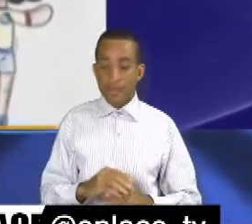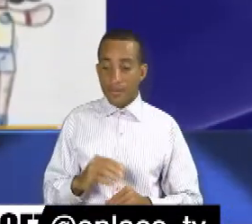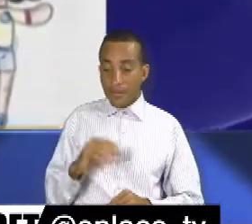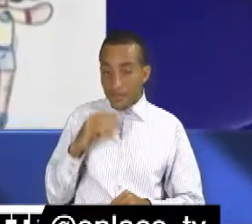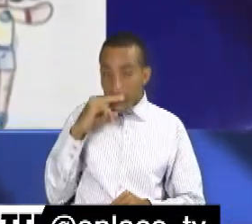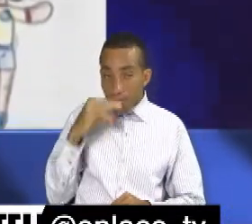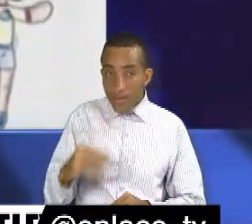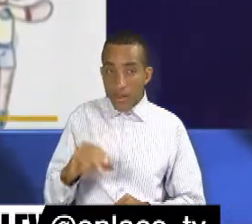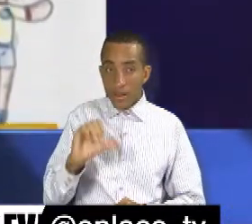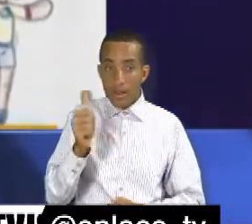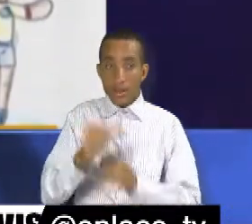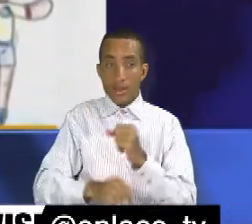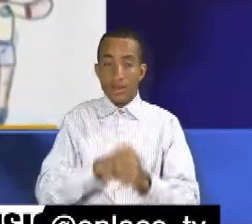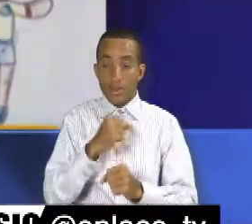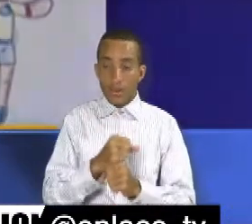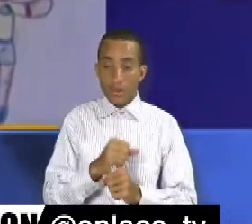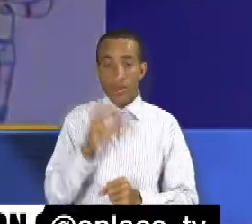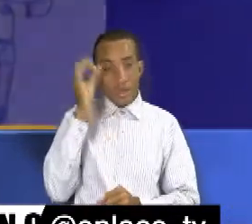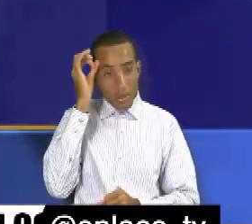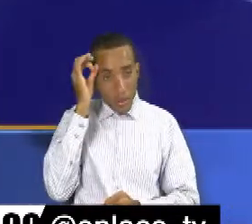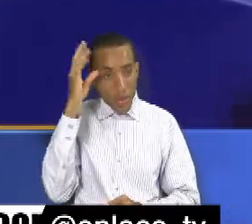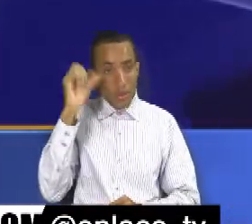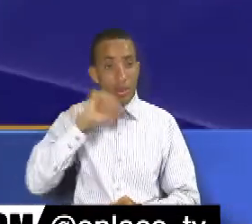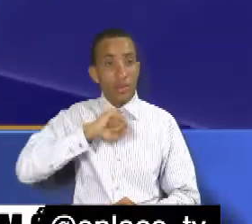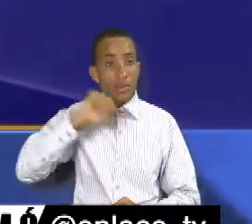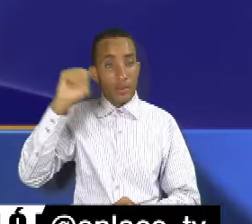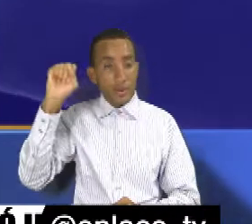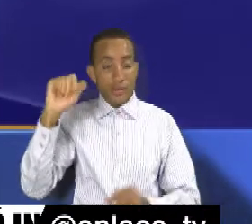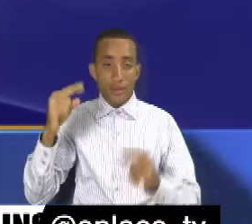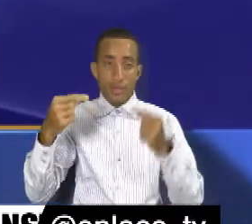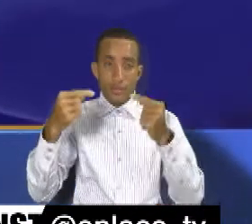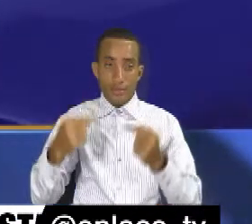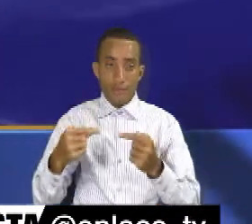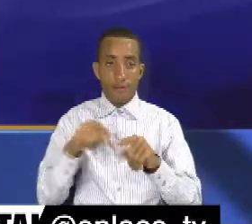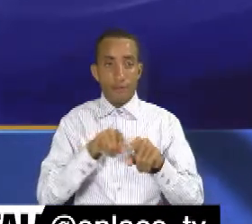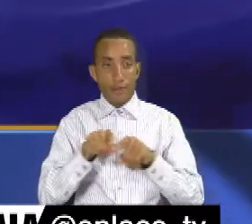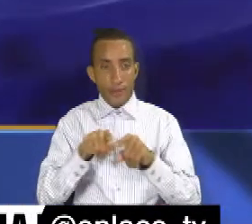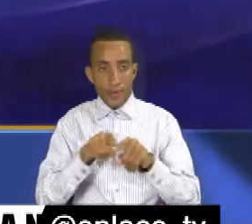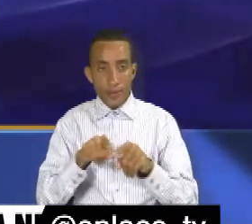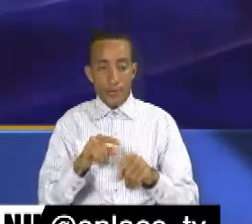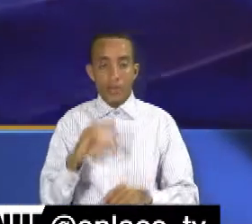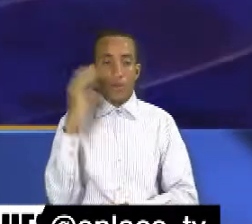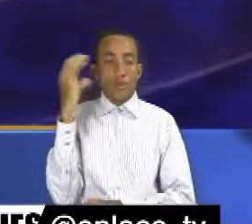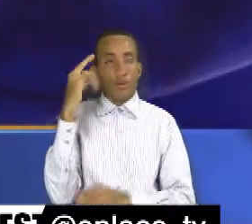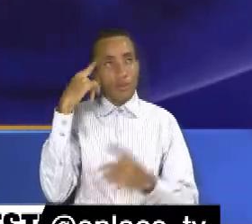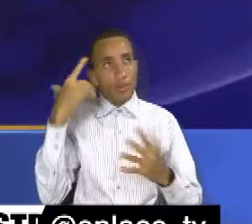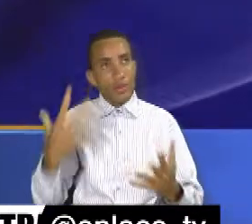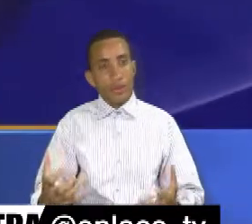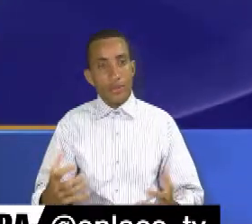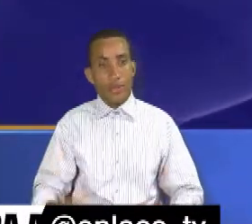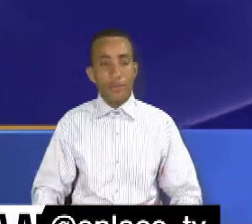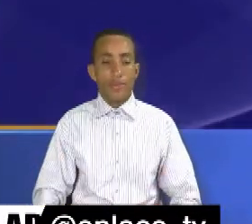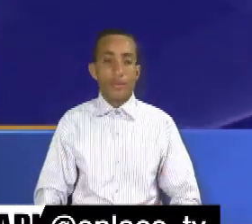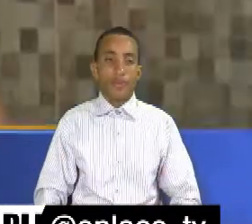de edad opcionada a ganarse el concurso denominado La Colombia que Sueña.